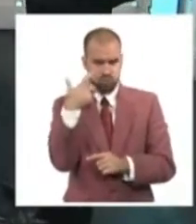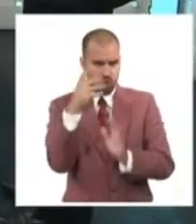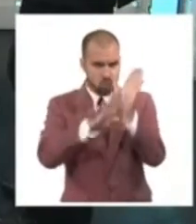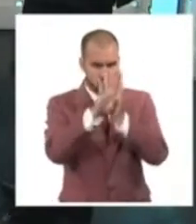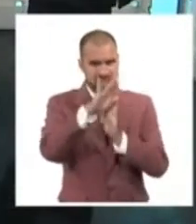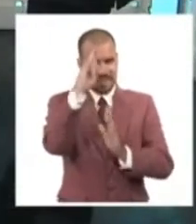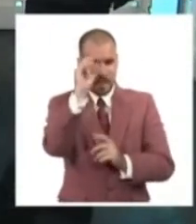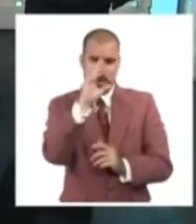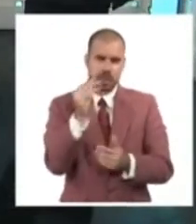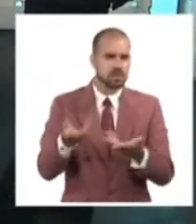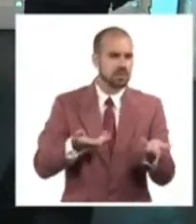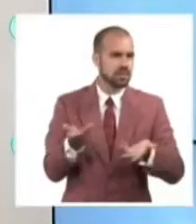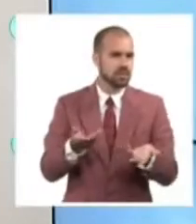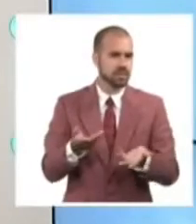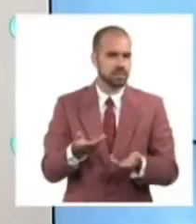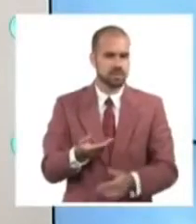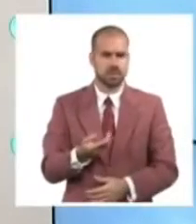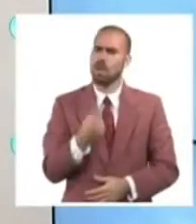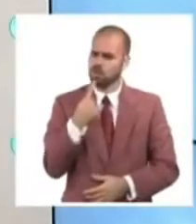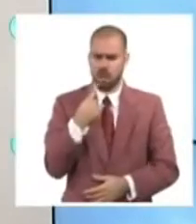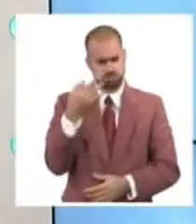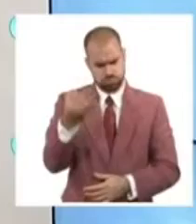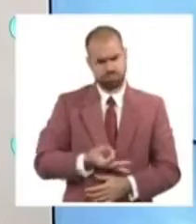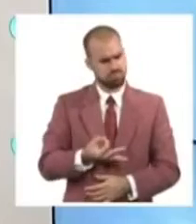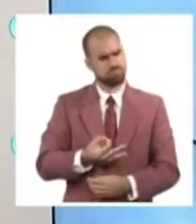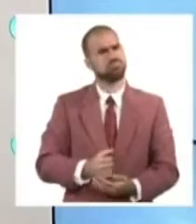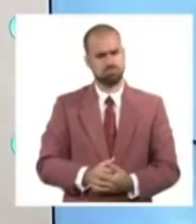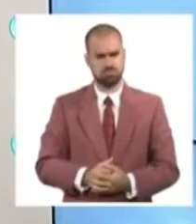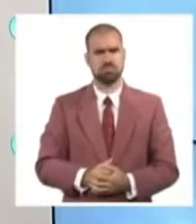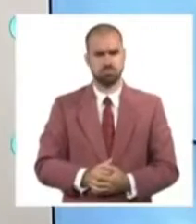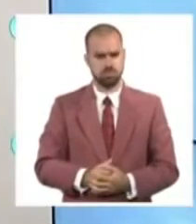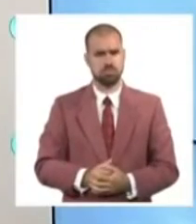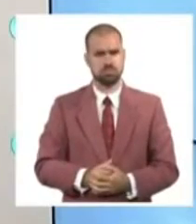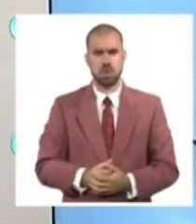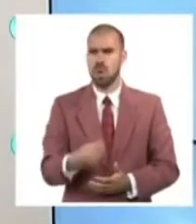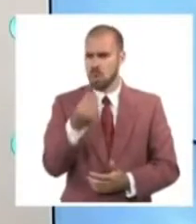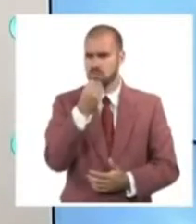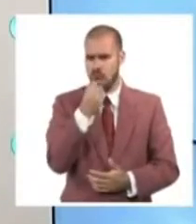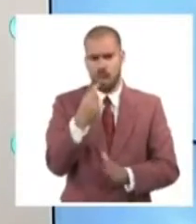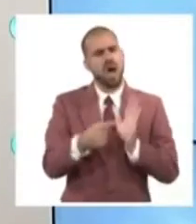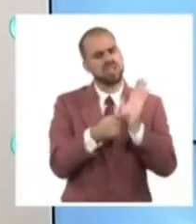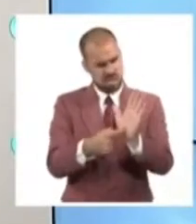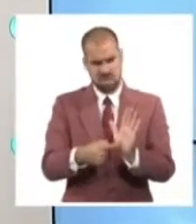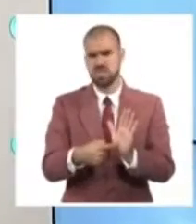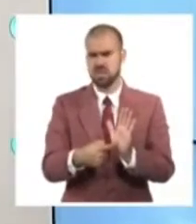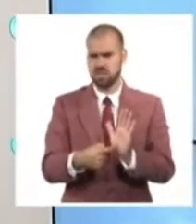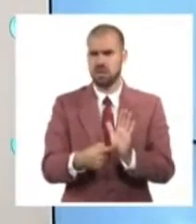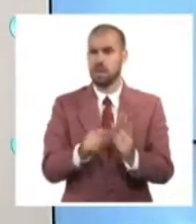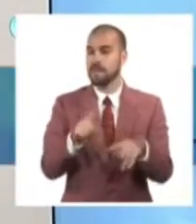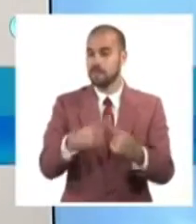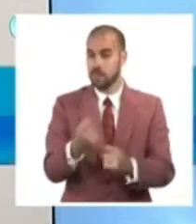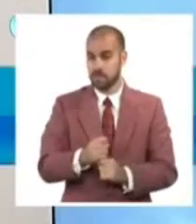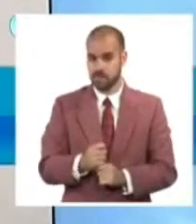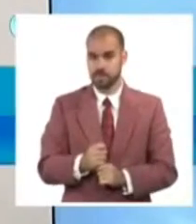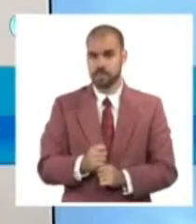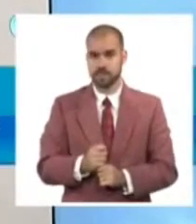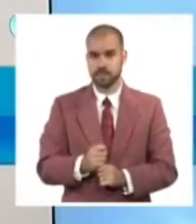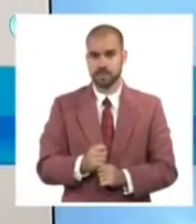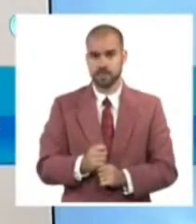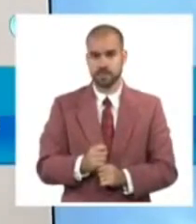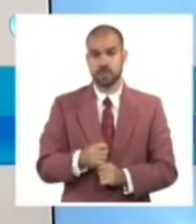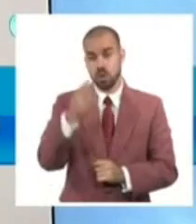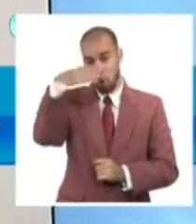Podemos decirlo categóricamente. Y no solo podemos decirlo, podemos demostrarlo. porque el quehacer legislativo en Cuba no